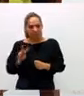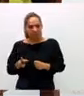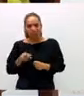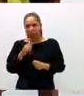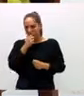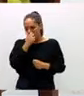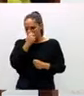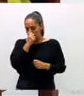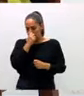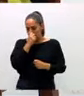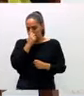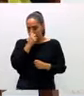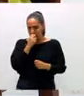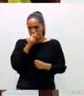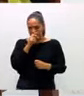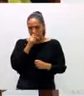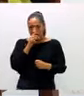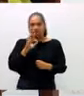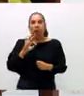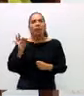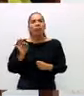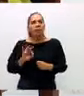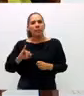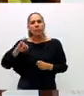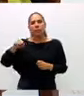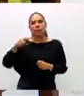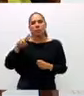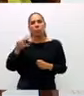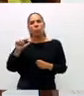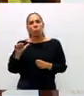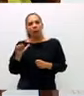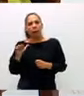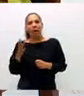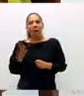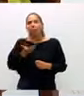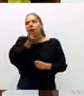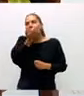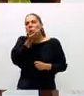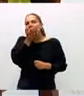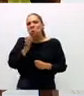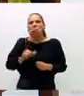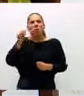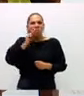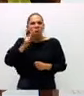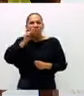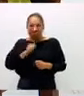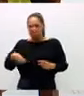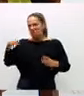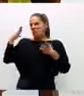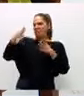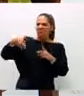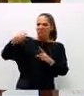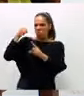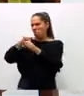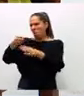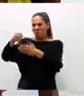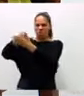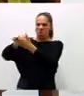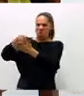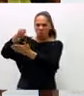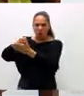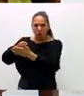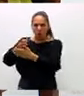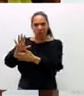mismo Juan, que está acostumbrado a siempre responder de manera violenta y todo lo pretende